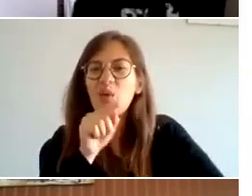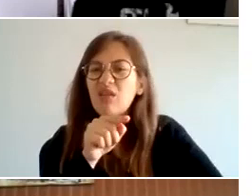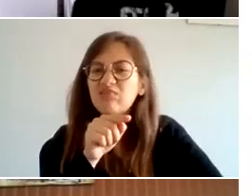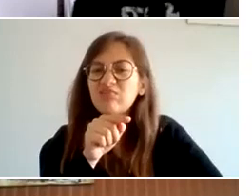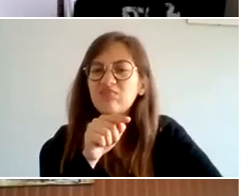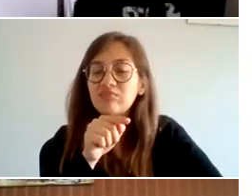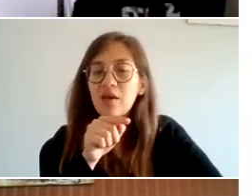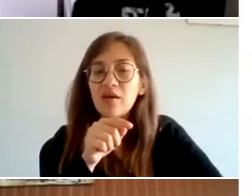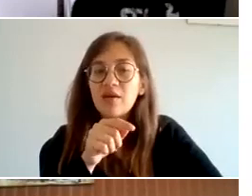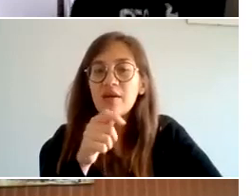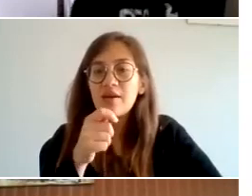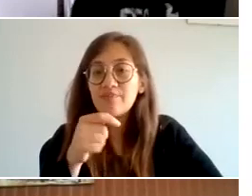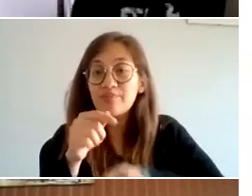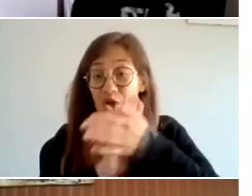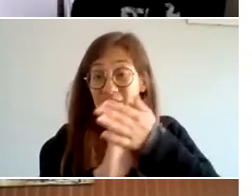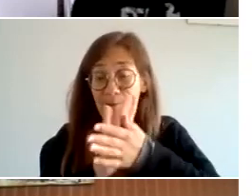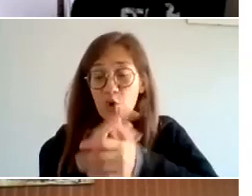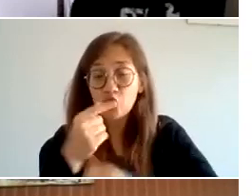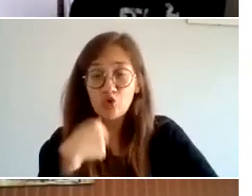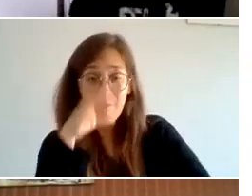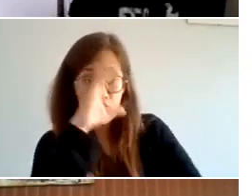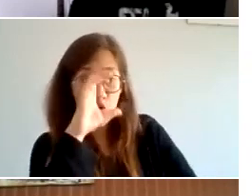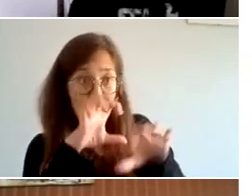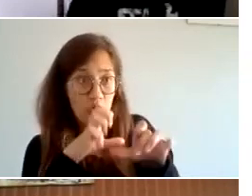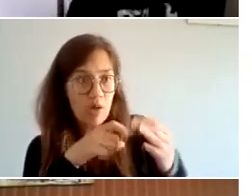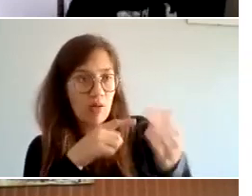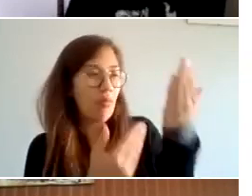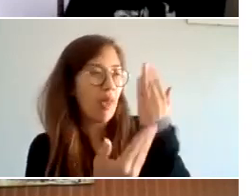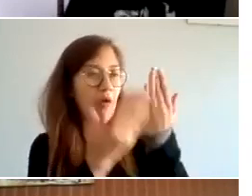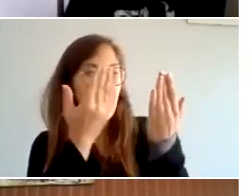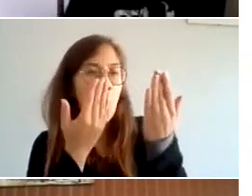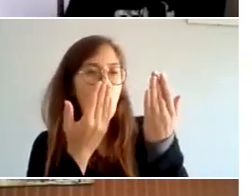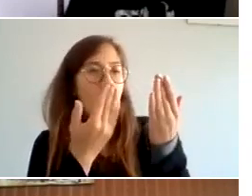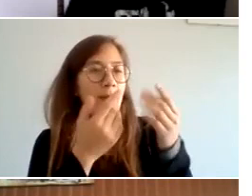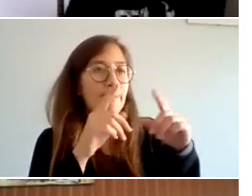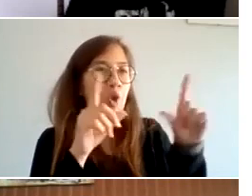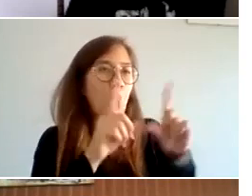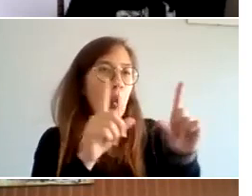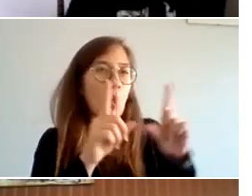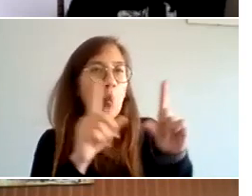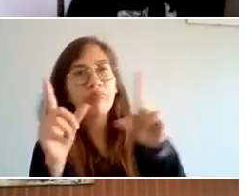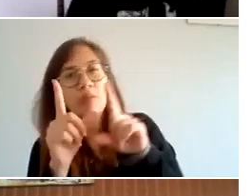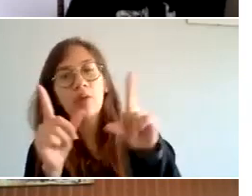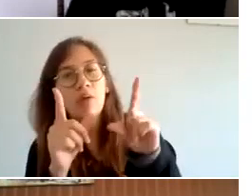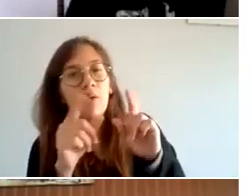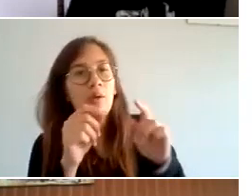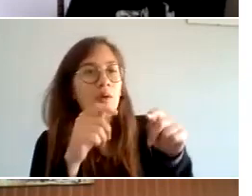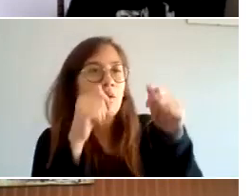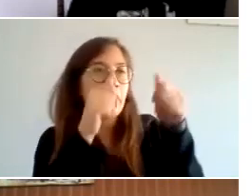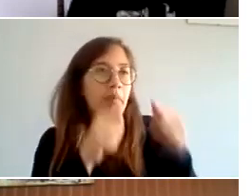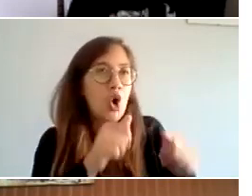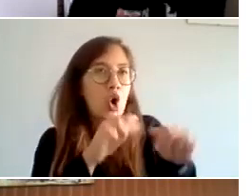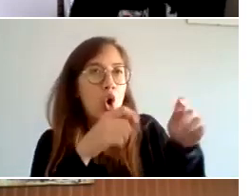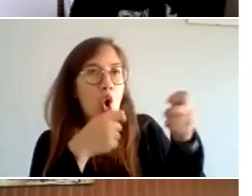nuevos árboles, a la forestación de árboles. Entonces, aquí te aparece el número,